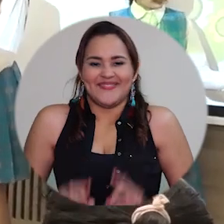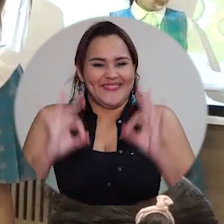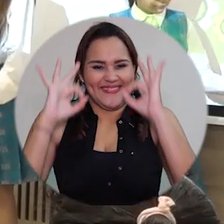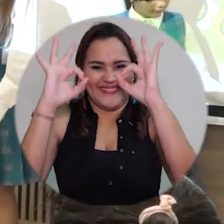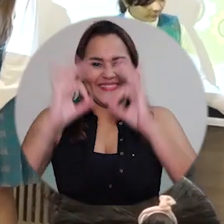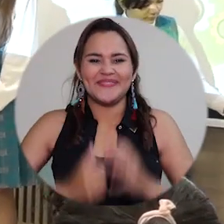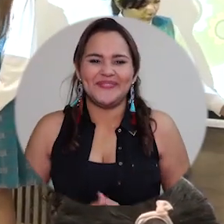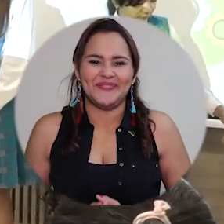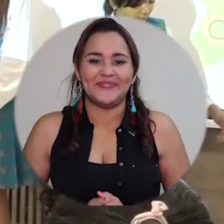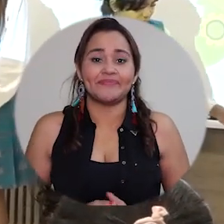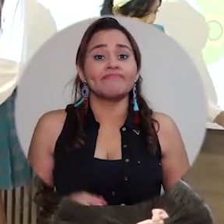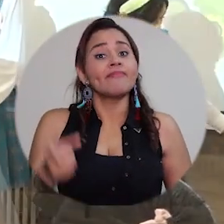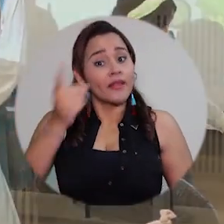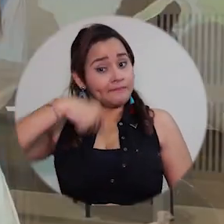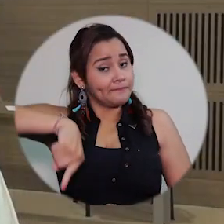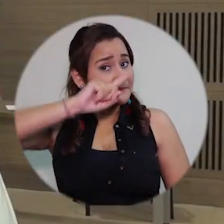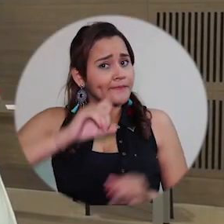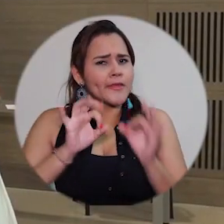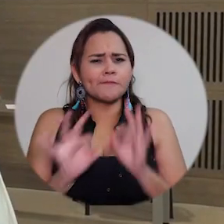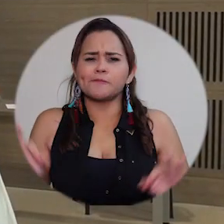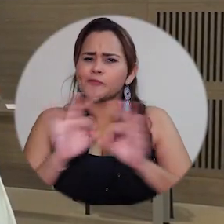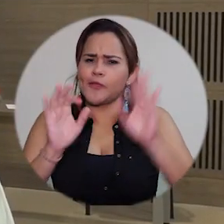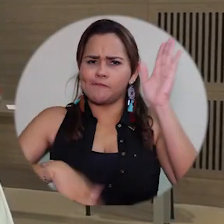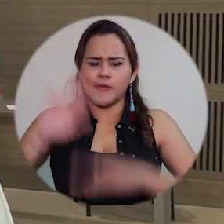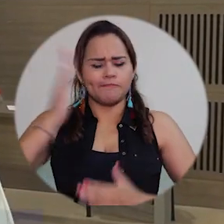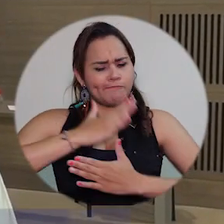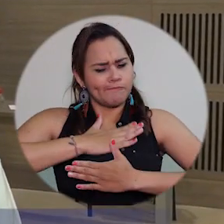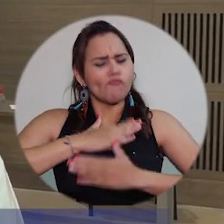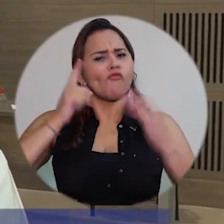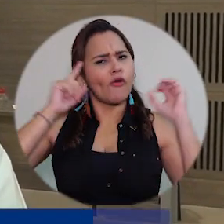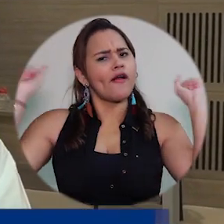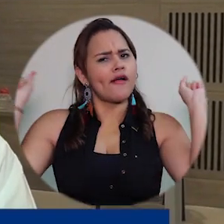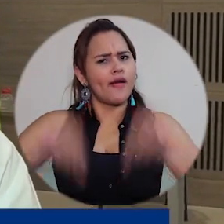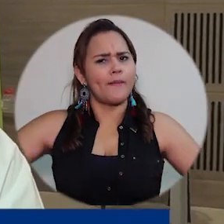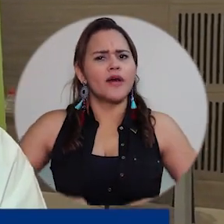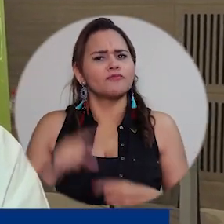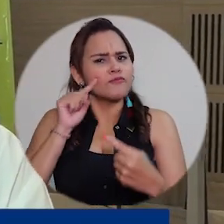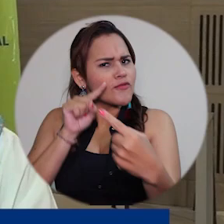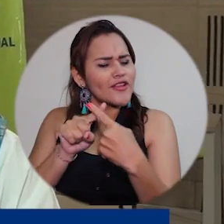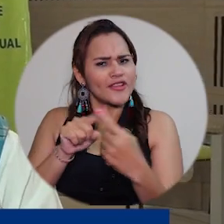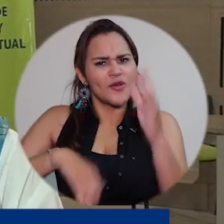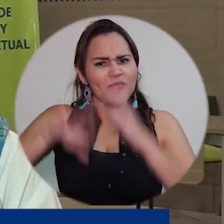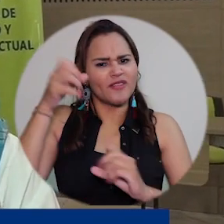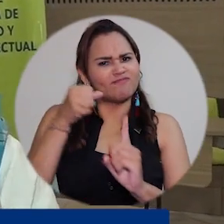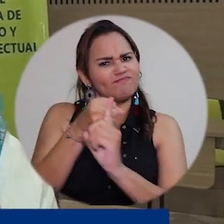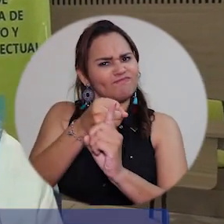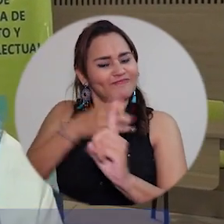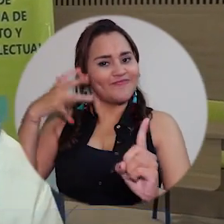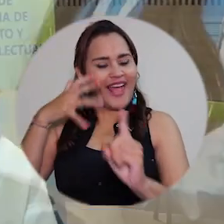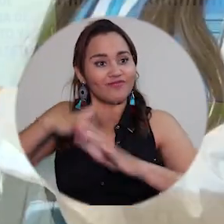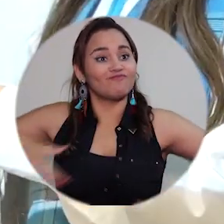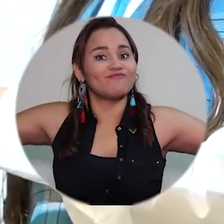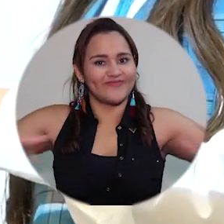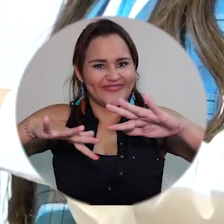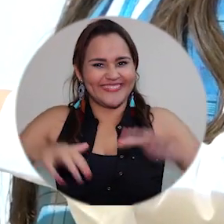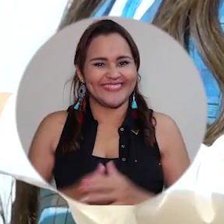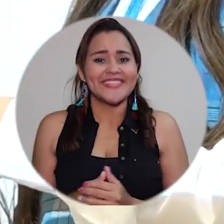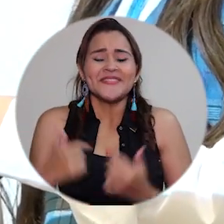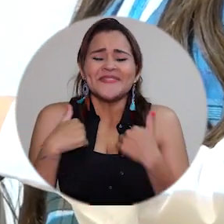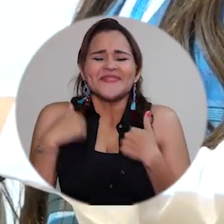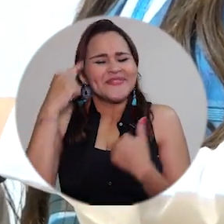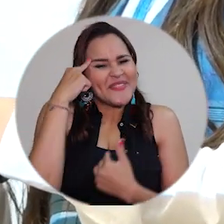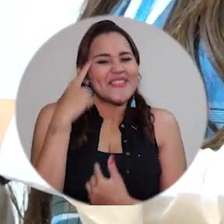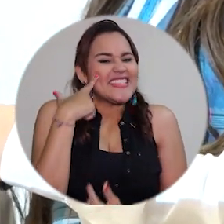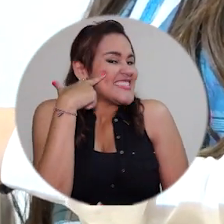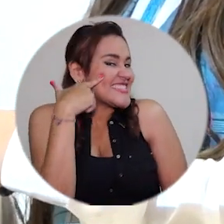excelente nosotras somos las que debemos primeramente creer en las capacidades que tenía para poder impactar en nuestro entorno me